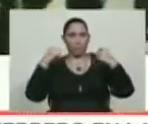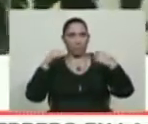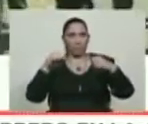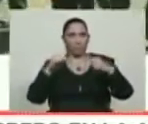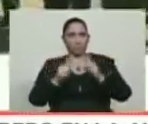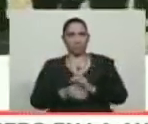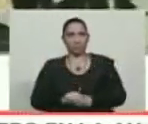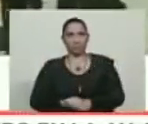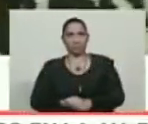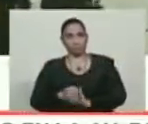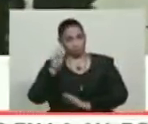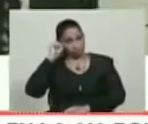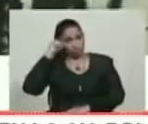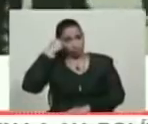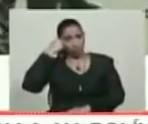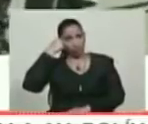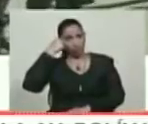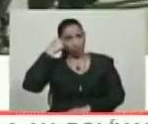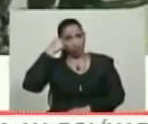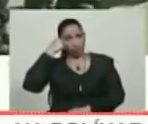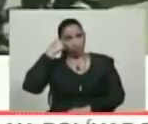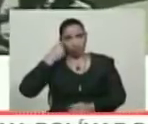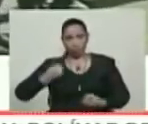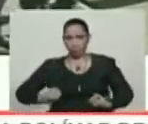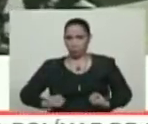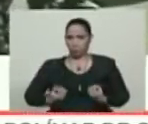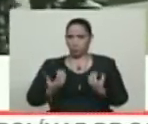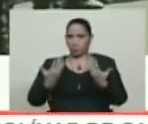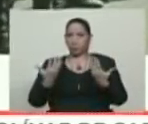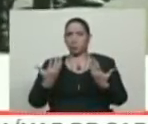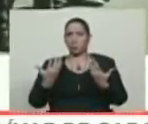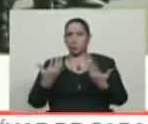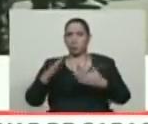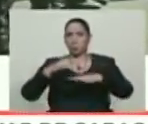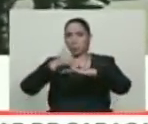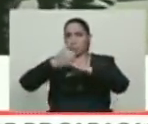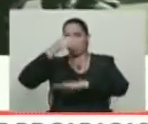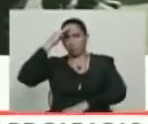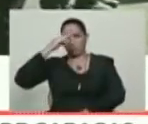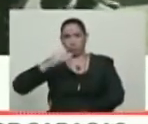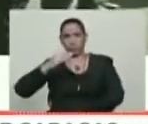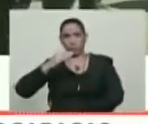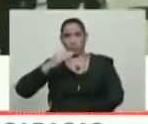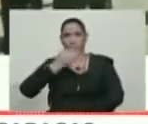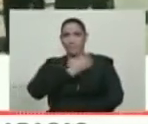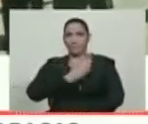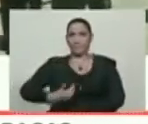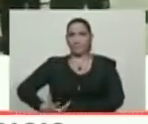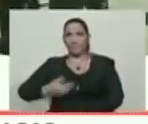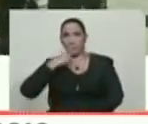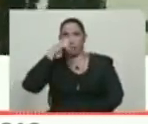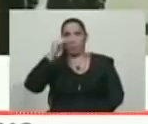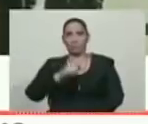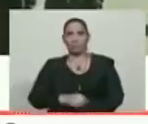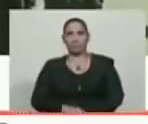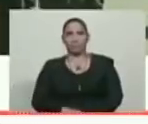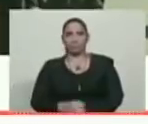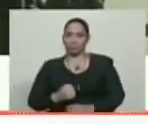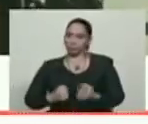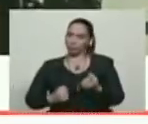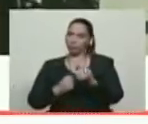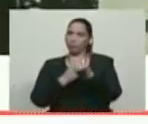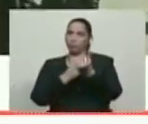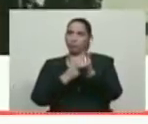que recordemos que ha expresado el comandante en jefe de la Fuerza Armada Nacional Bolivariana el respaldo a